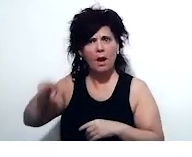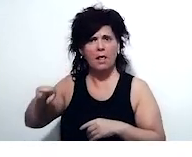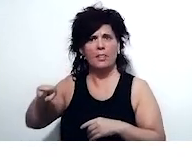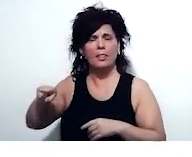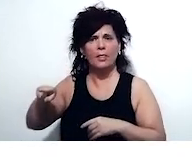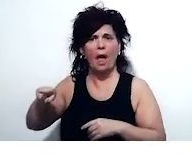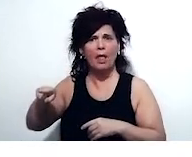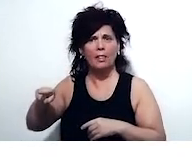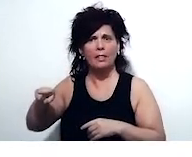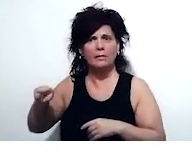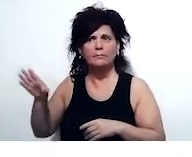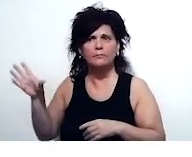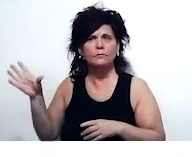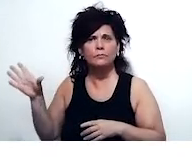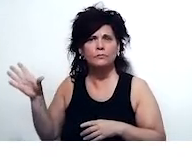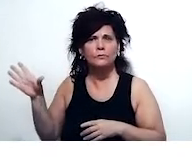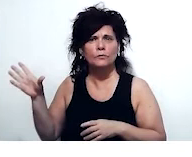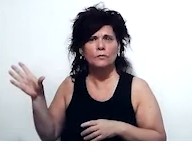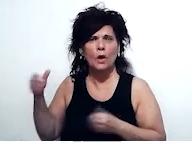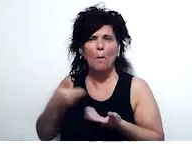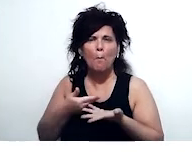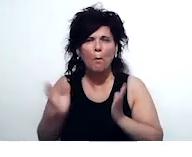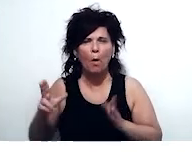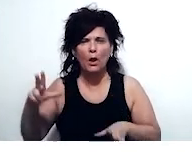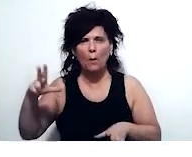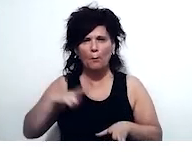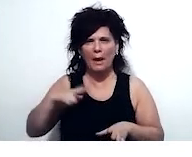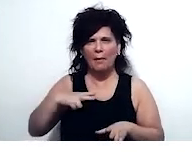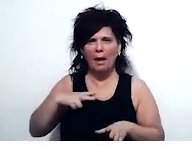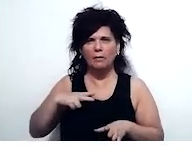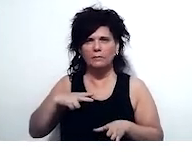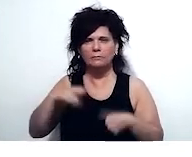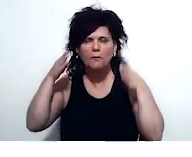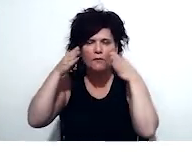es innegable que todas las agendas públicas y privadas se enfocan más